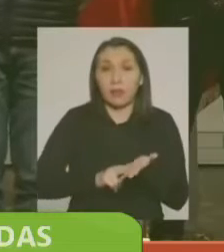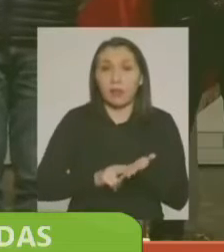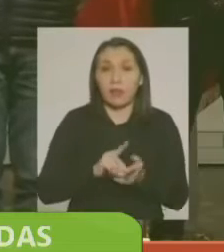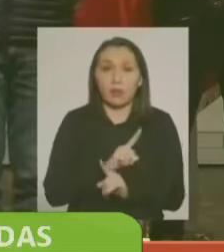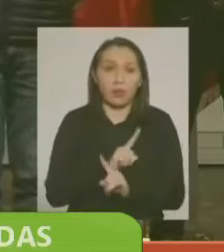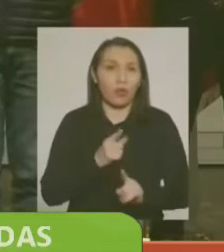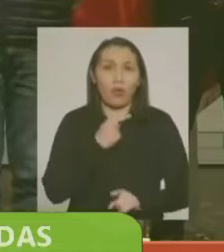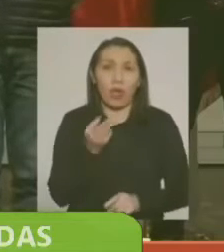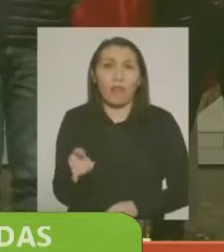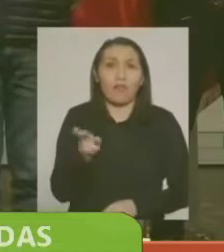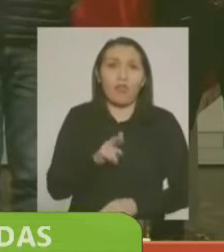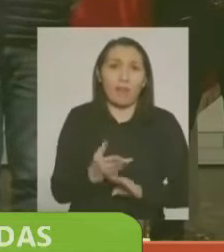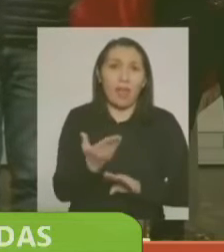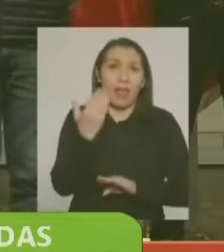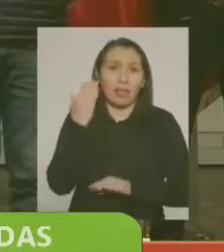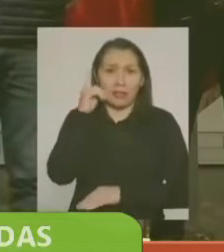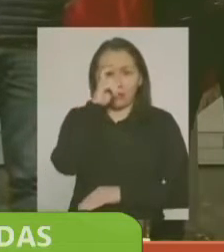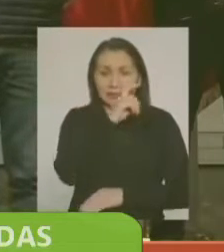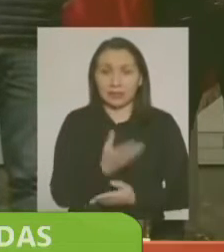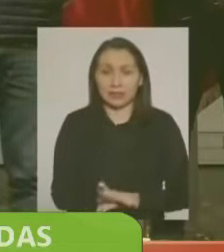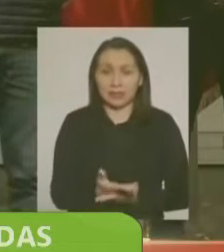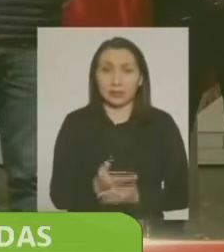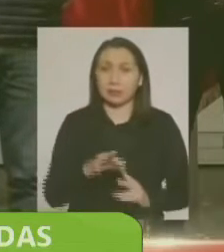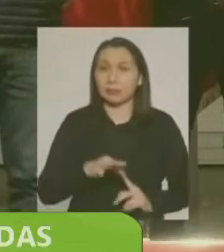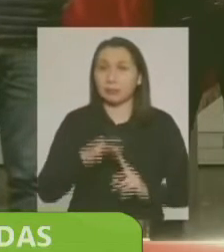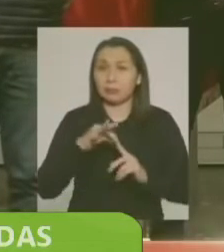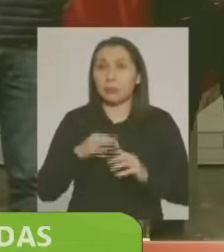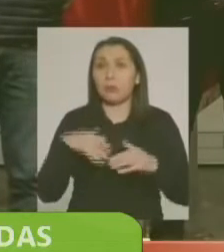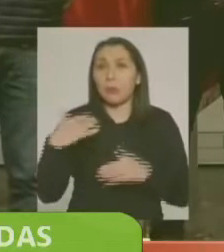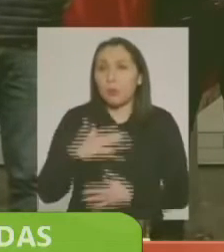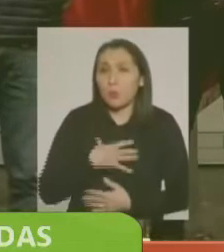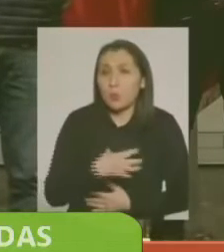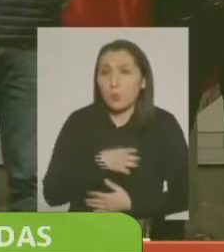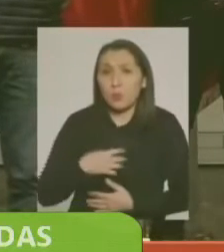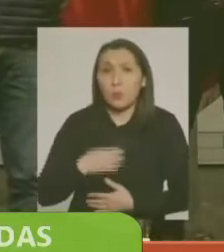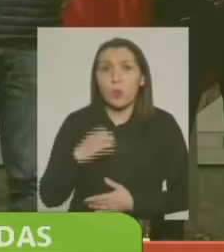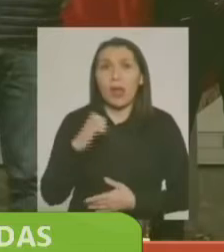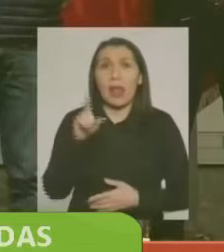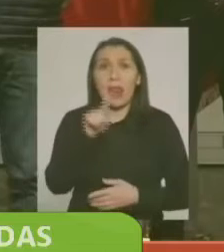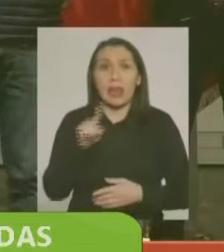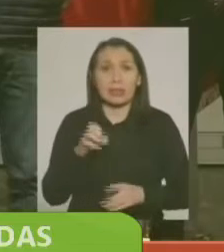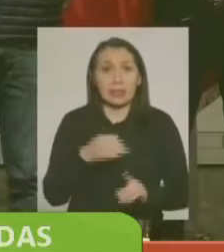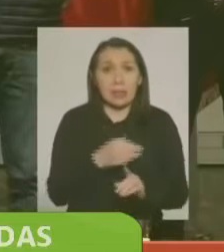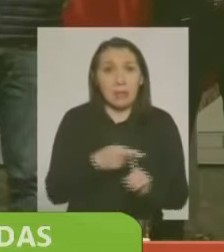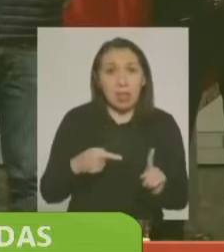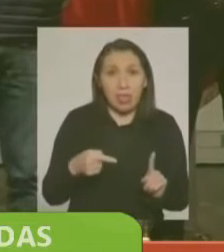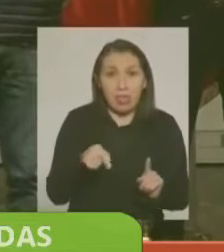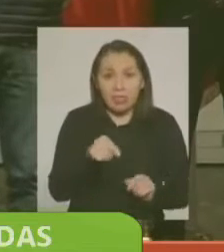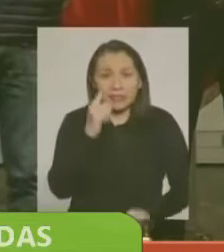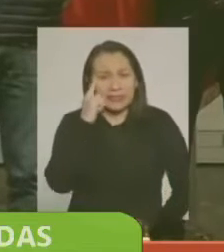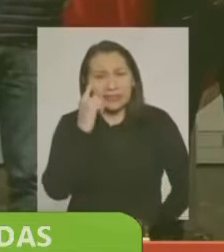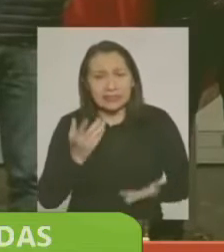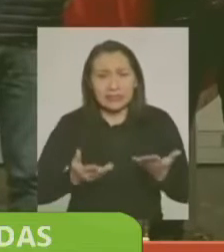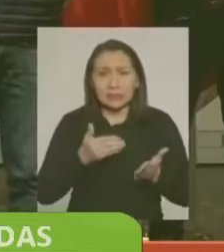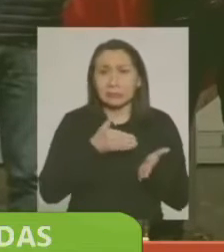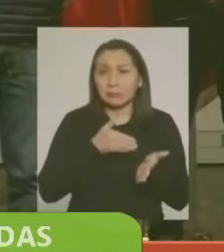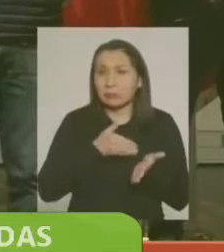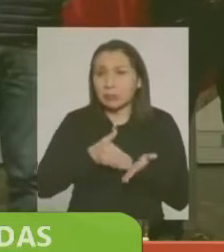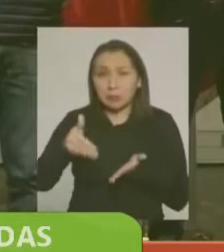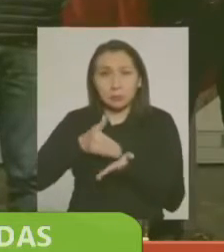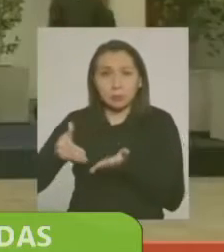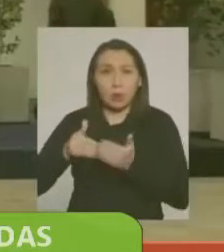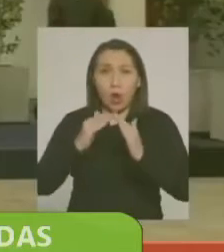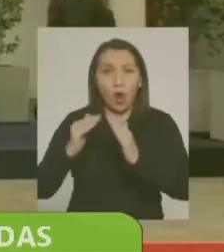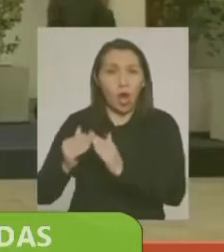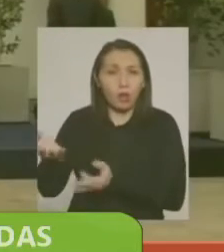es, pero también no es, porque si bien no depende del valor del UF, tendrá un reajuste según el IPC, el cual igual presenta una variación cada cierto